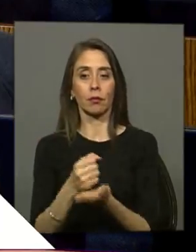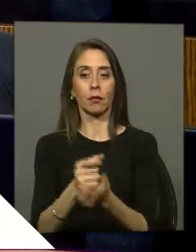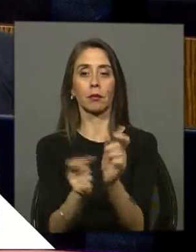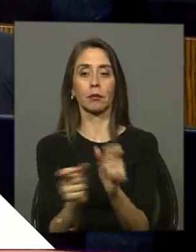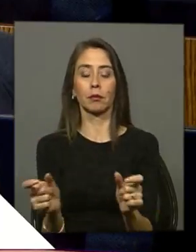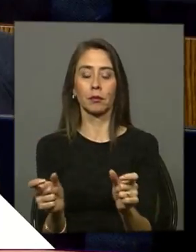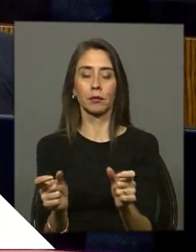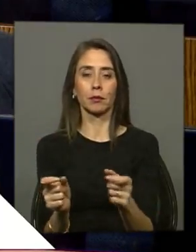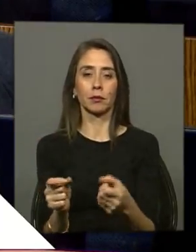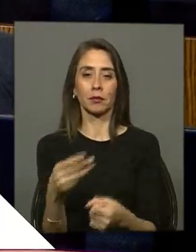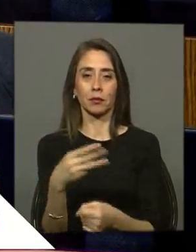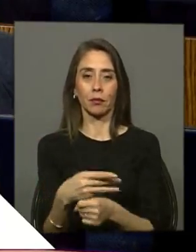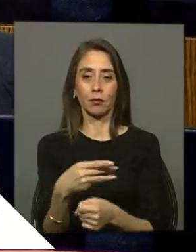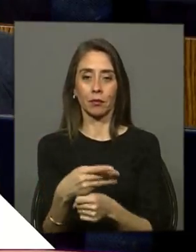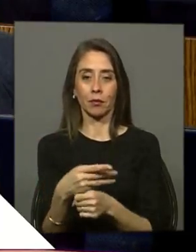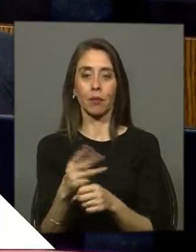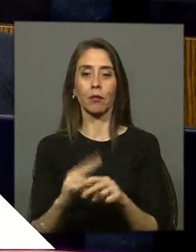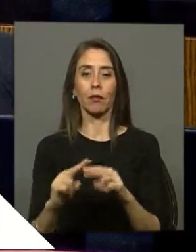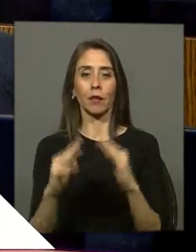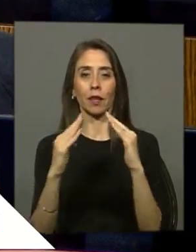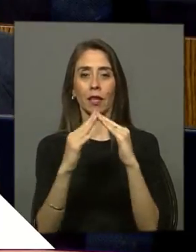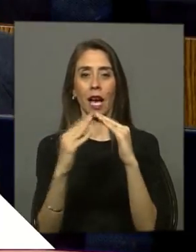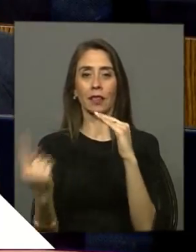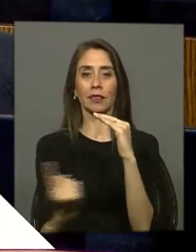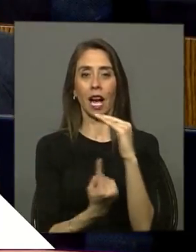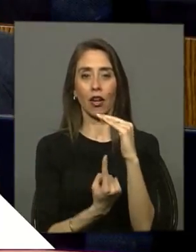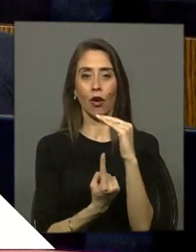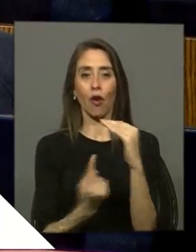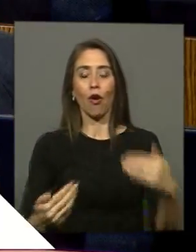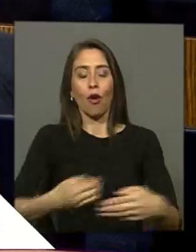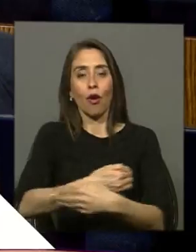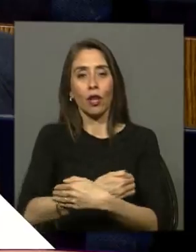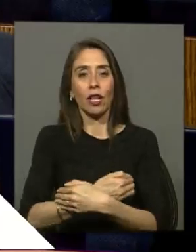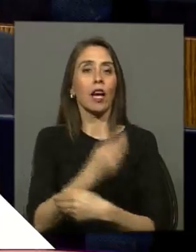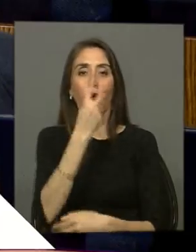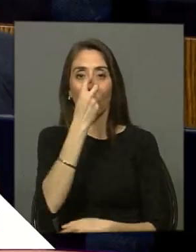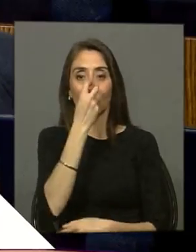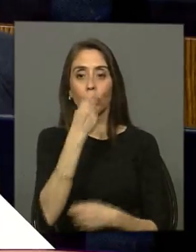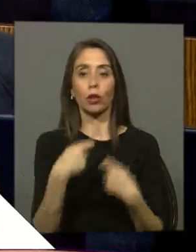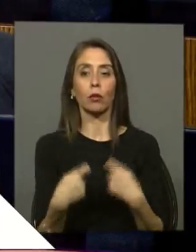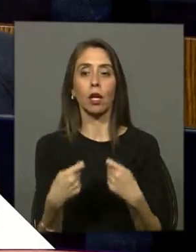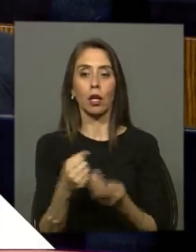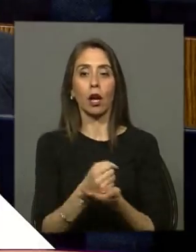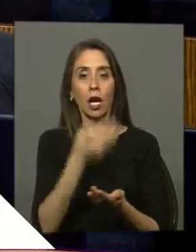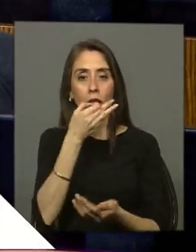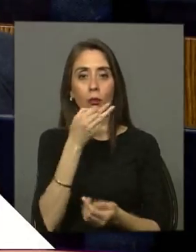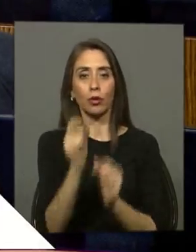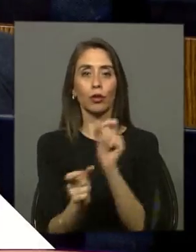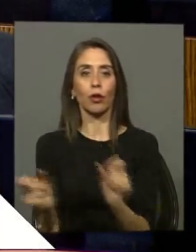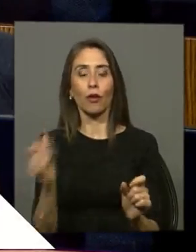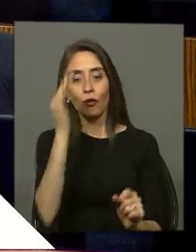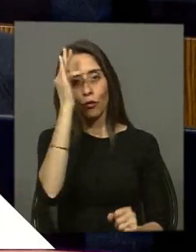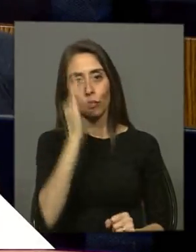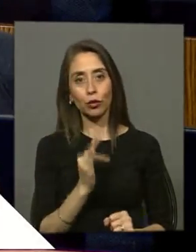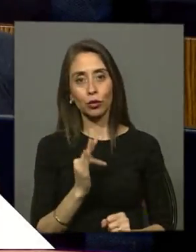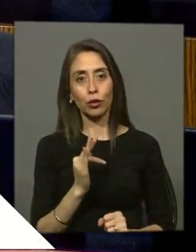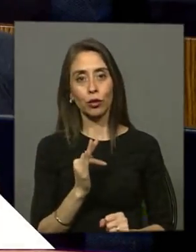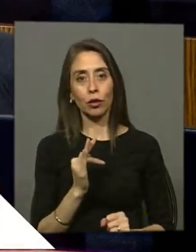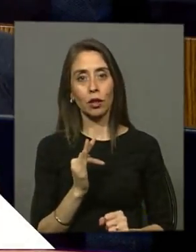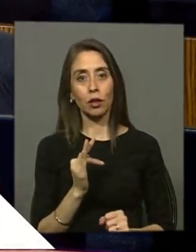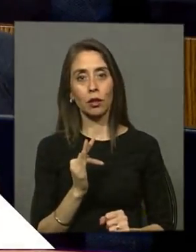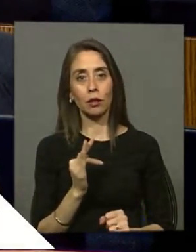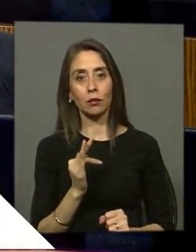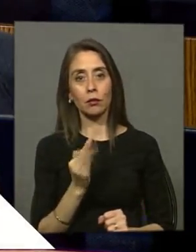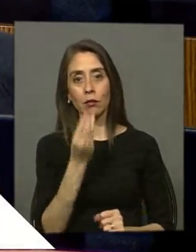o para implementar una casa acogida en la ciudad de Osorno para costear los medicamentos personal especializado